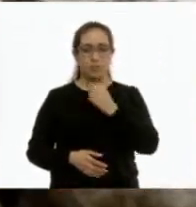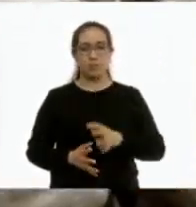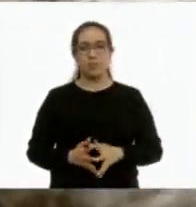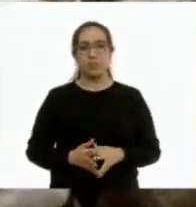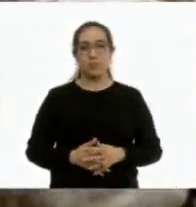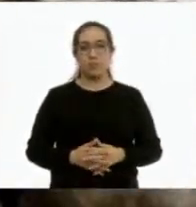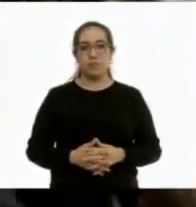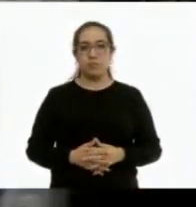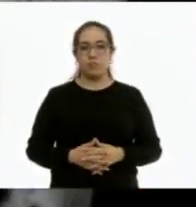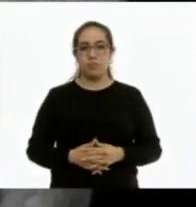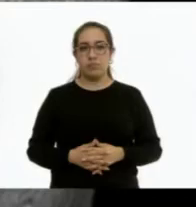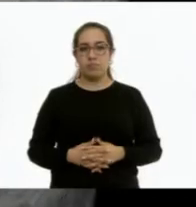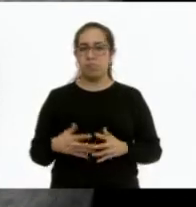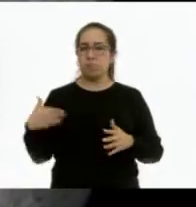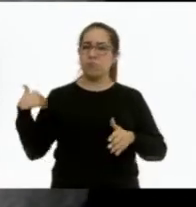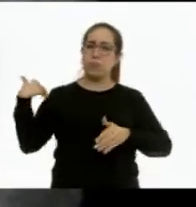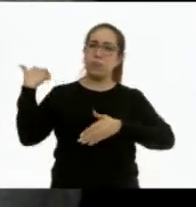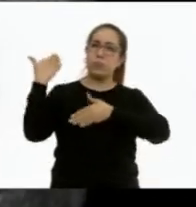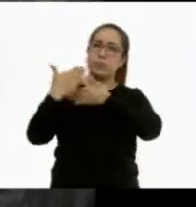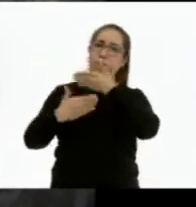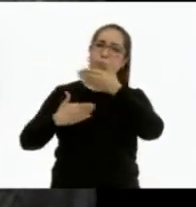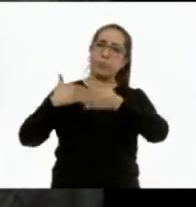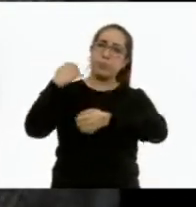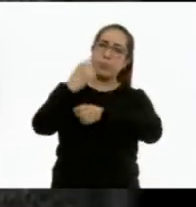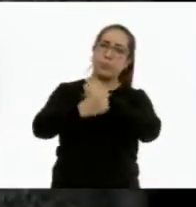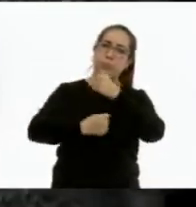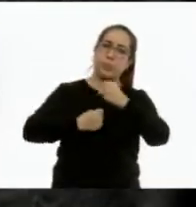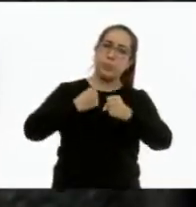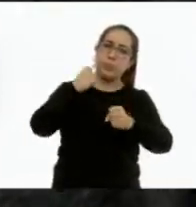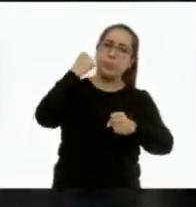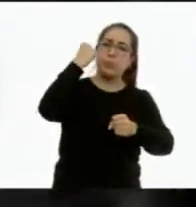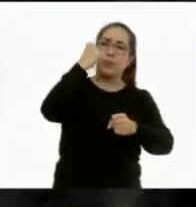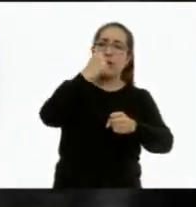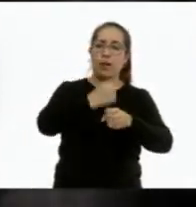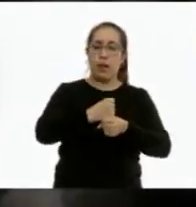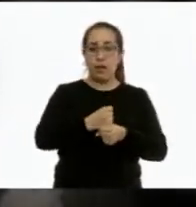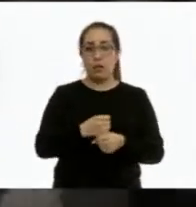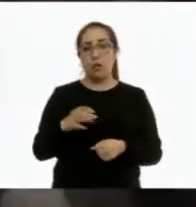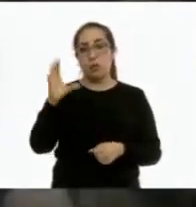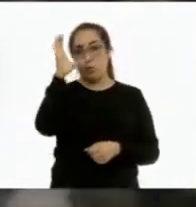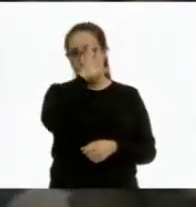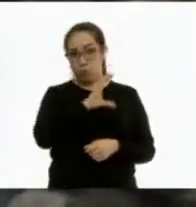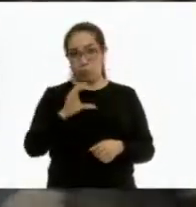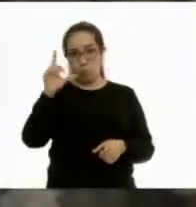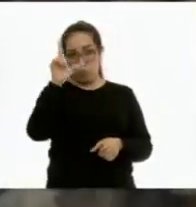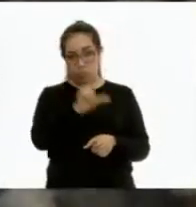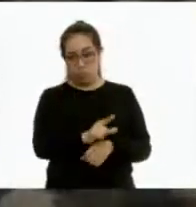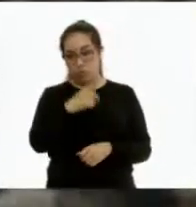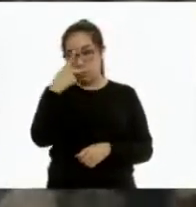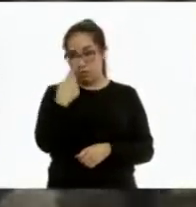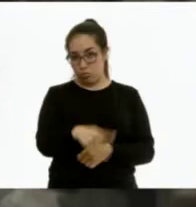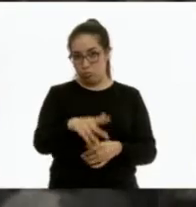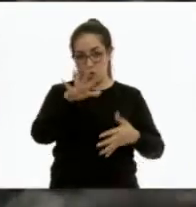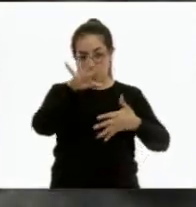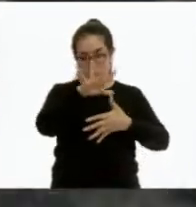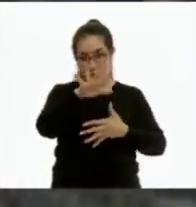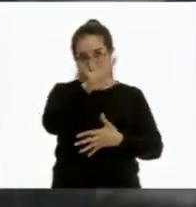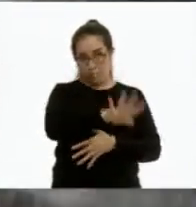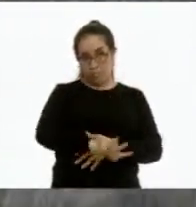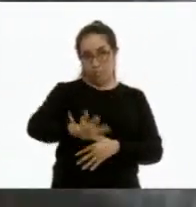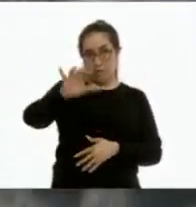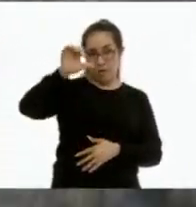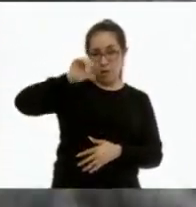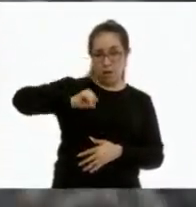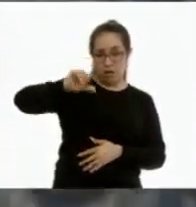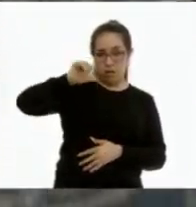A pesar de tal desarrollo, no hay datos para afirmar que las culturas asentadas en el territorio mesoamericano estuvieron bajo el dominio